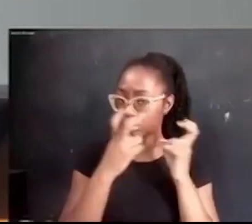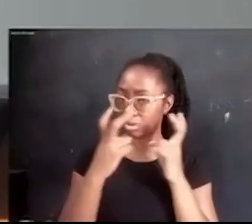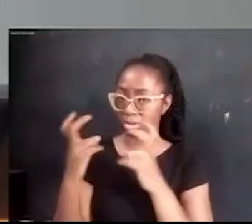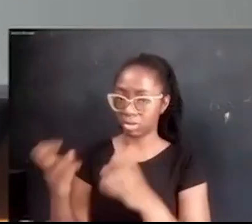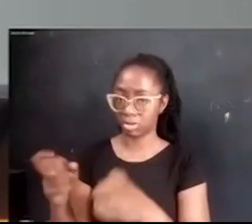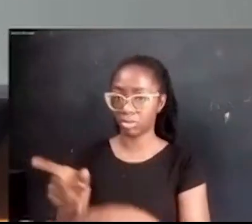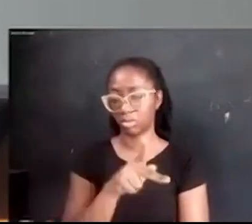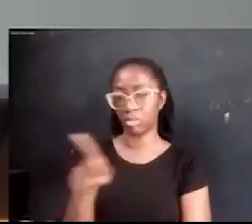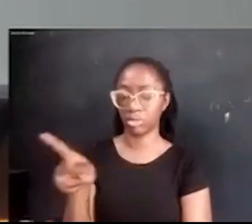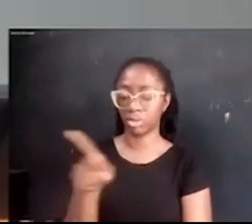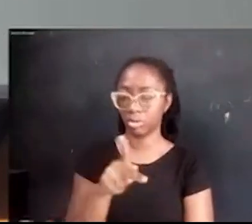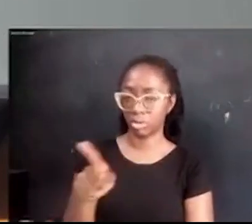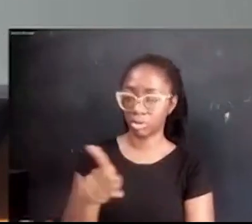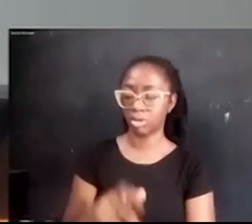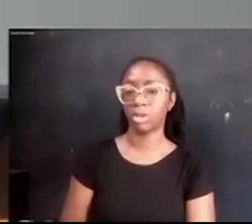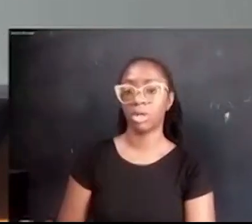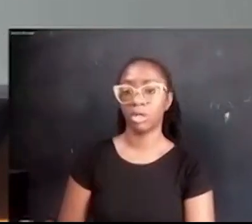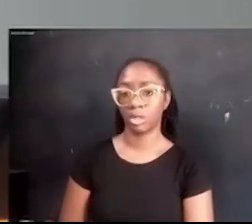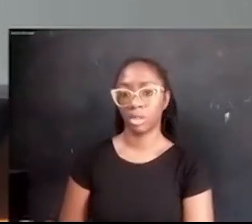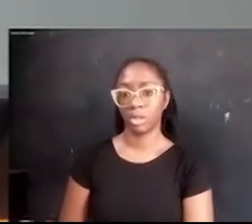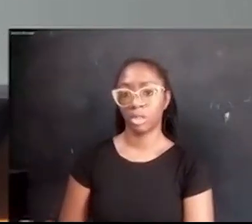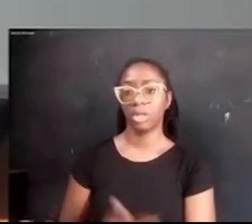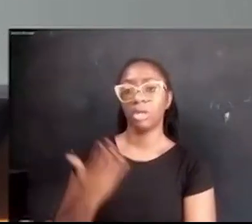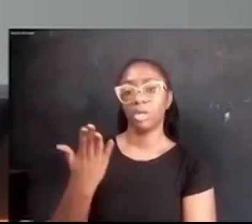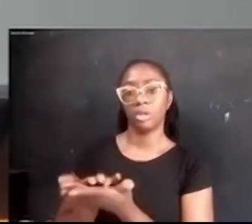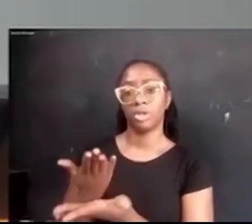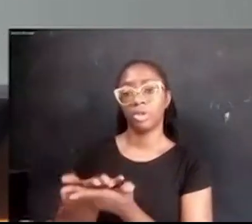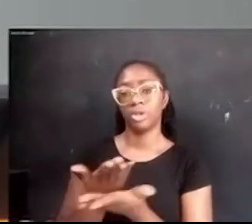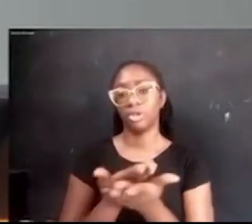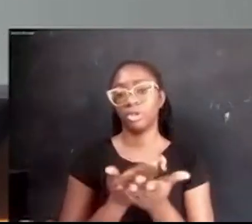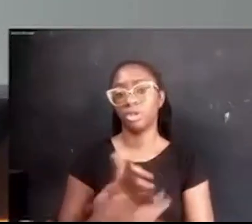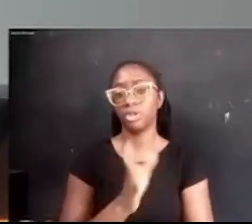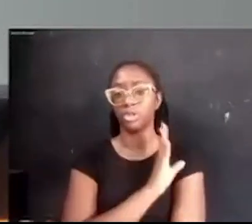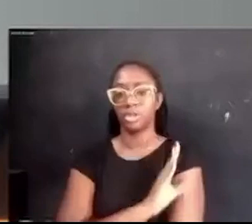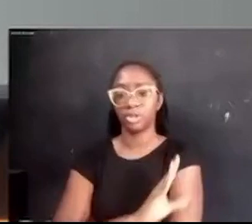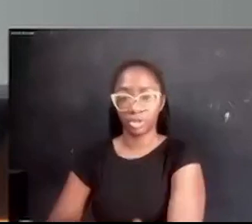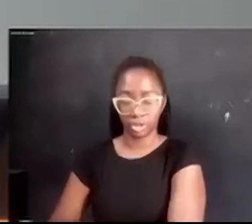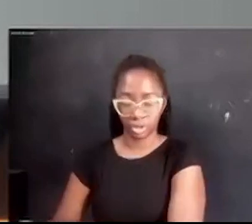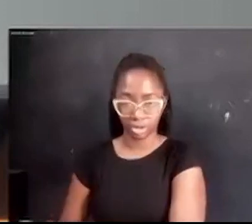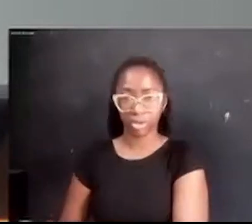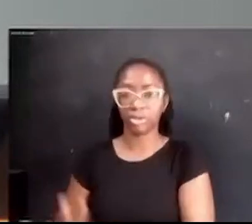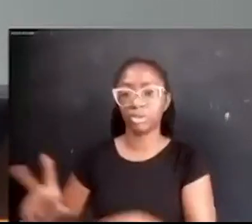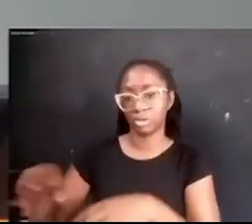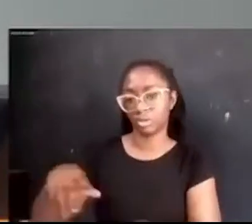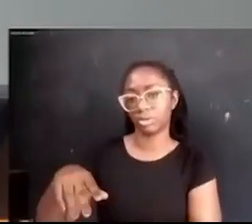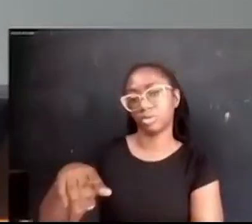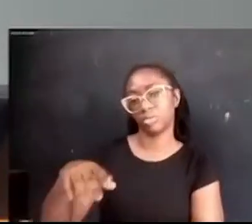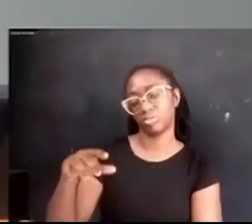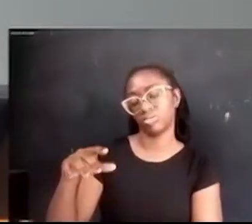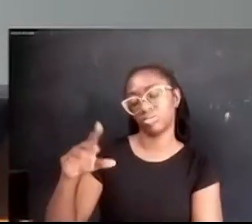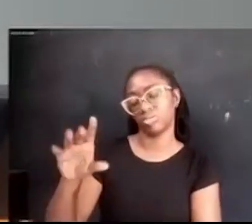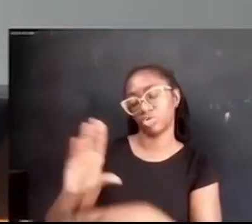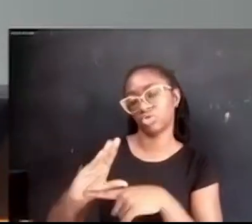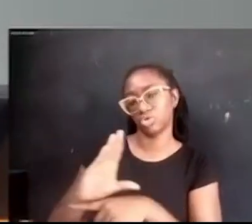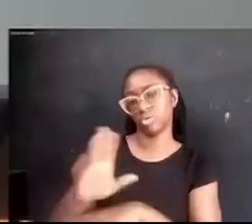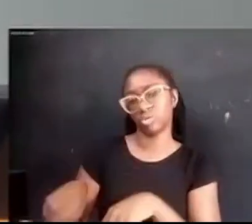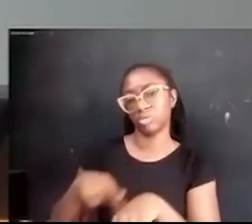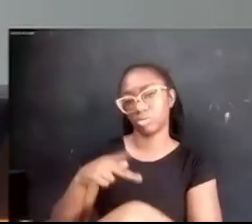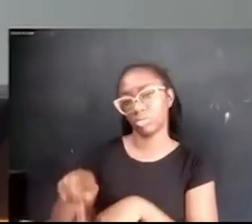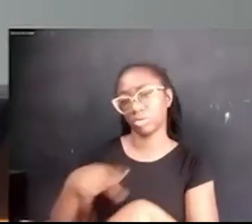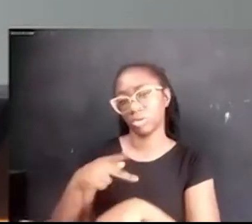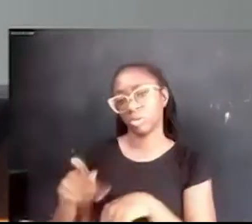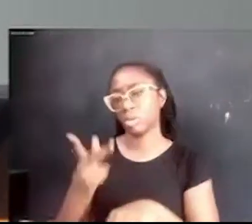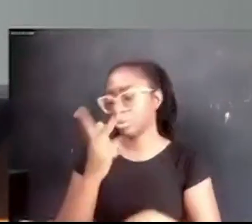Universidad de Yale. Estudiar la cultura constitucional de un país, según Kahn, es hacernos